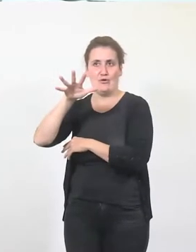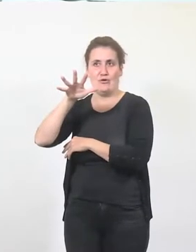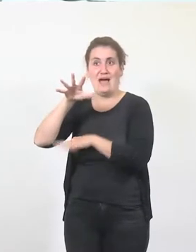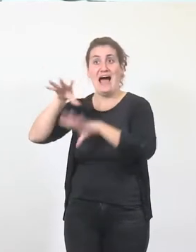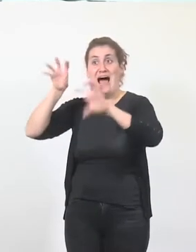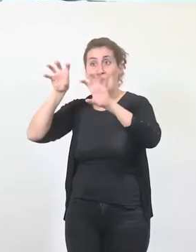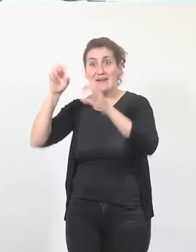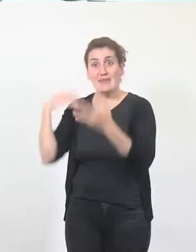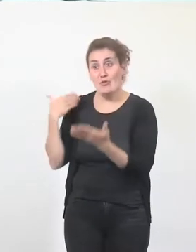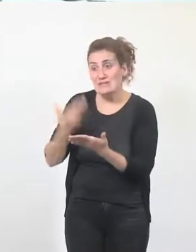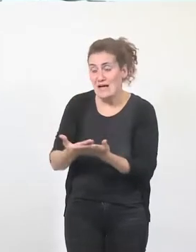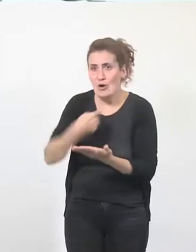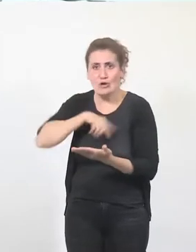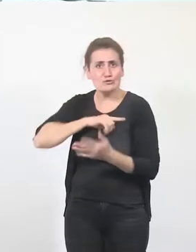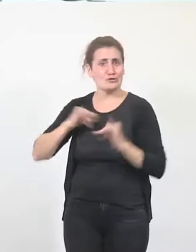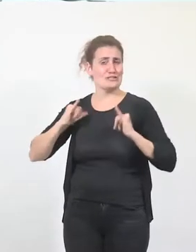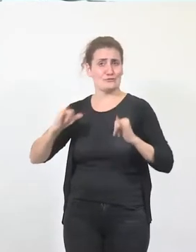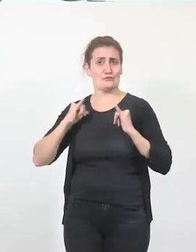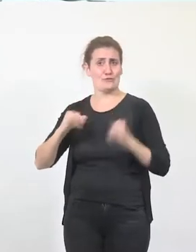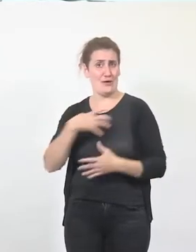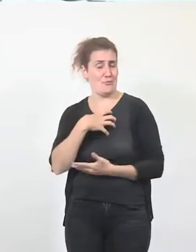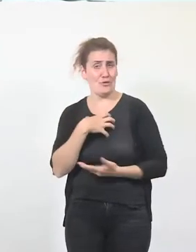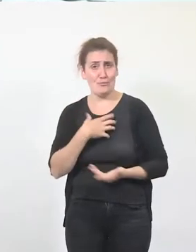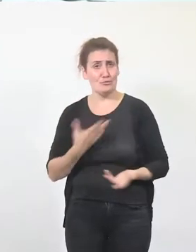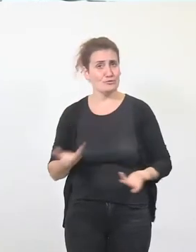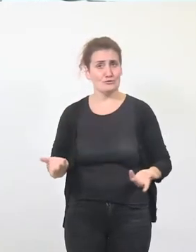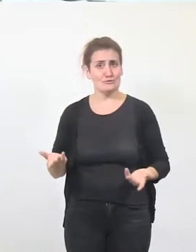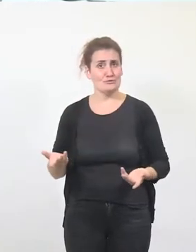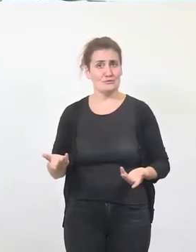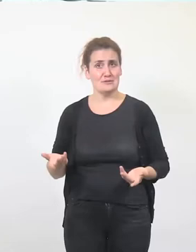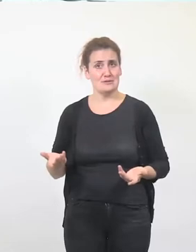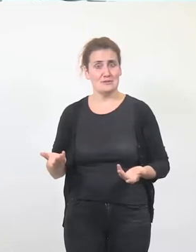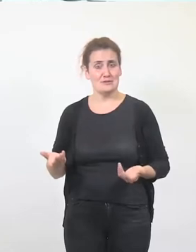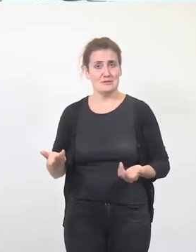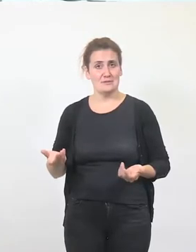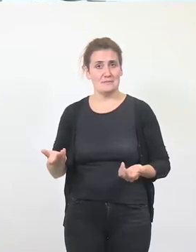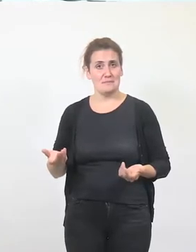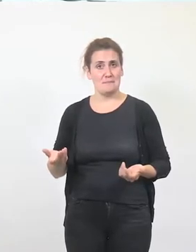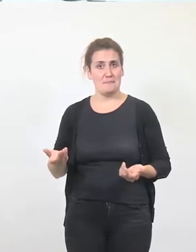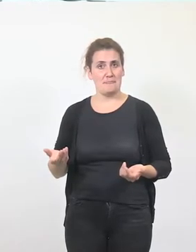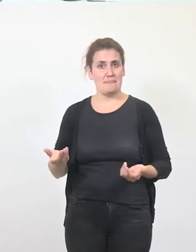poder disfrutar de ello, no vamos a poder